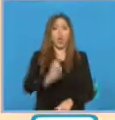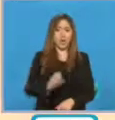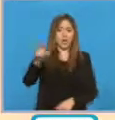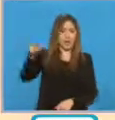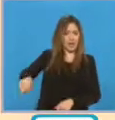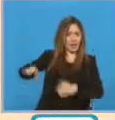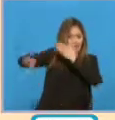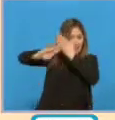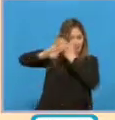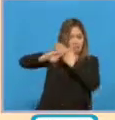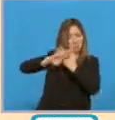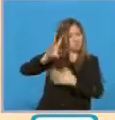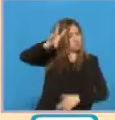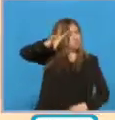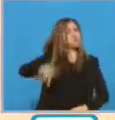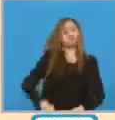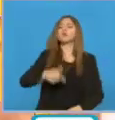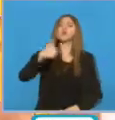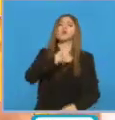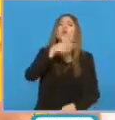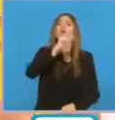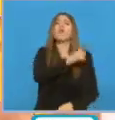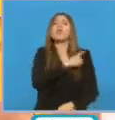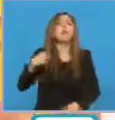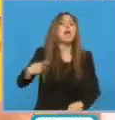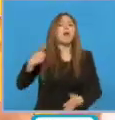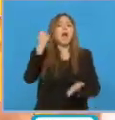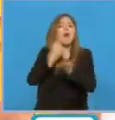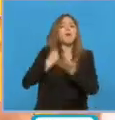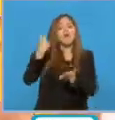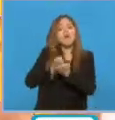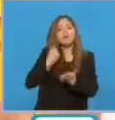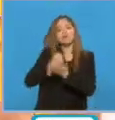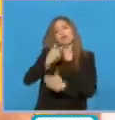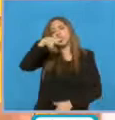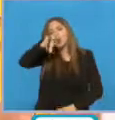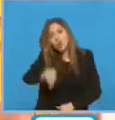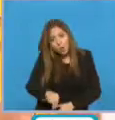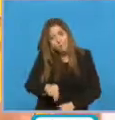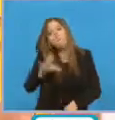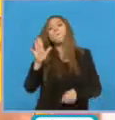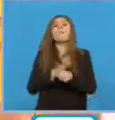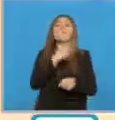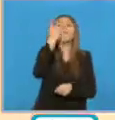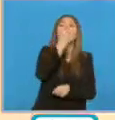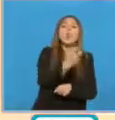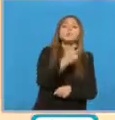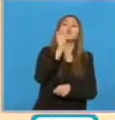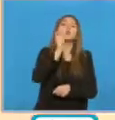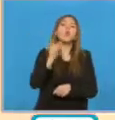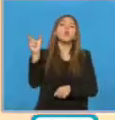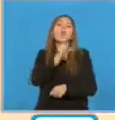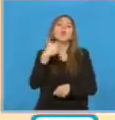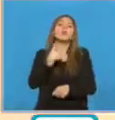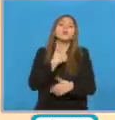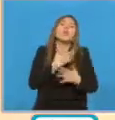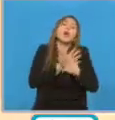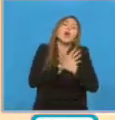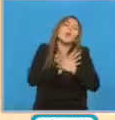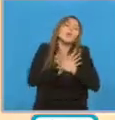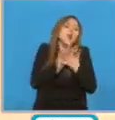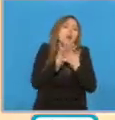Ah. ¿no? Y yo no quiero forzarlo a nada. Entonces, vamos viendo desde este amor. Y cuando